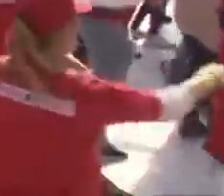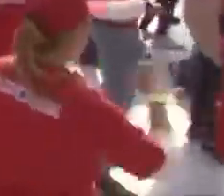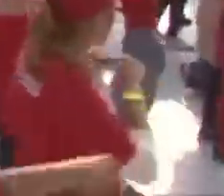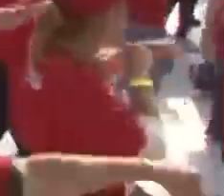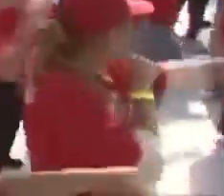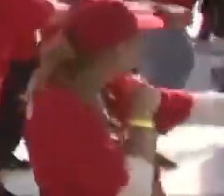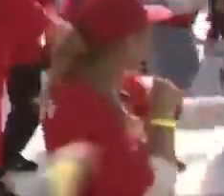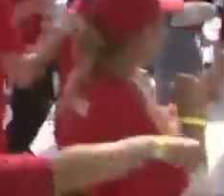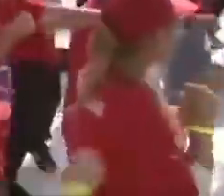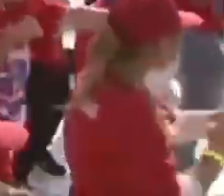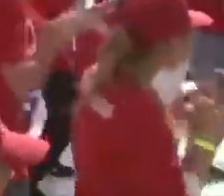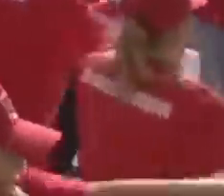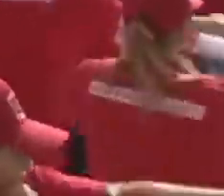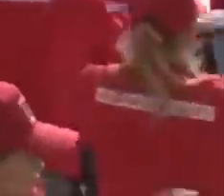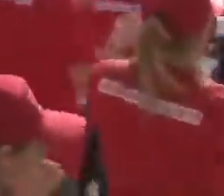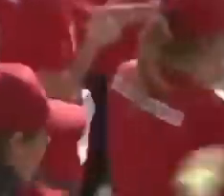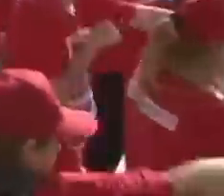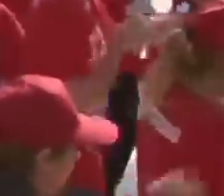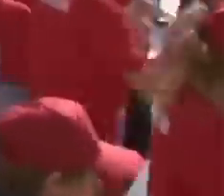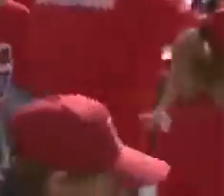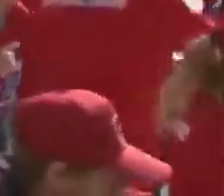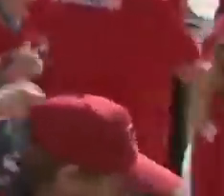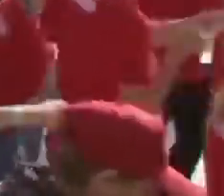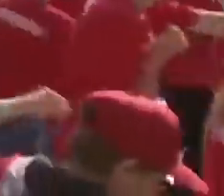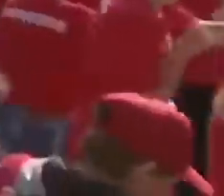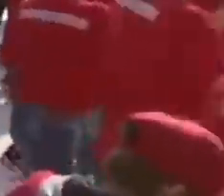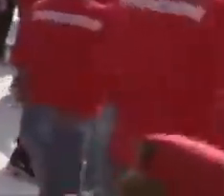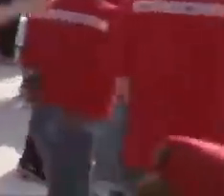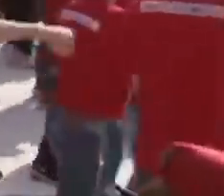a deshacer.